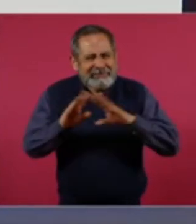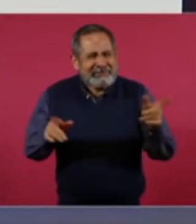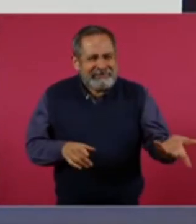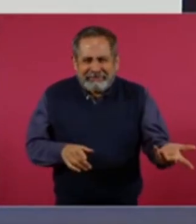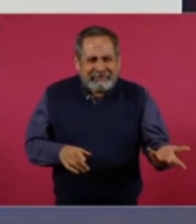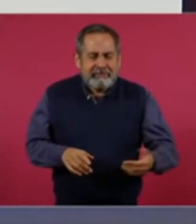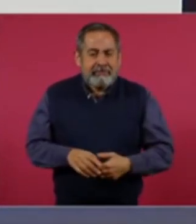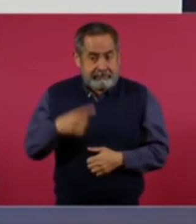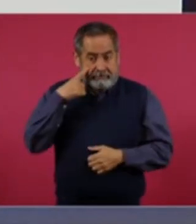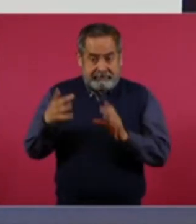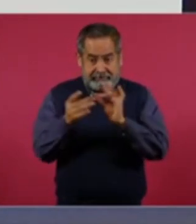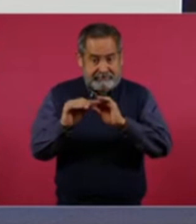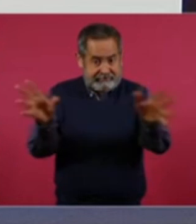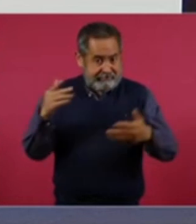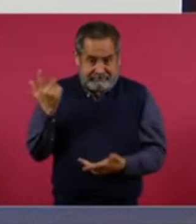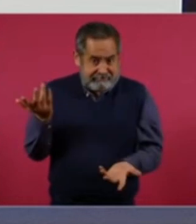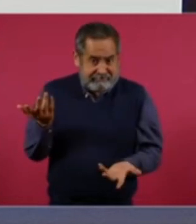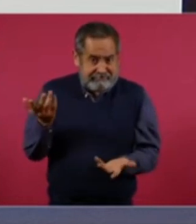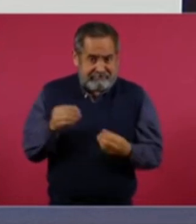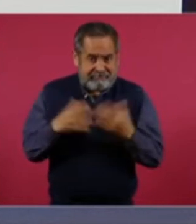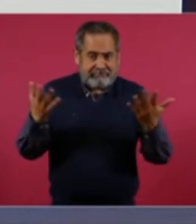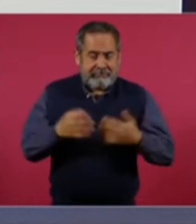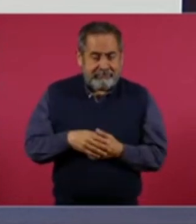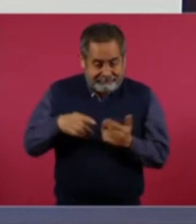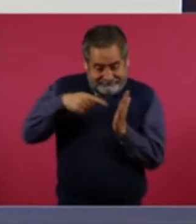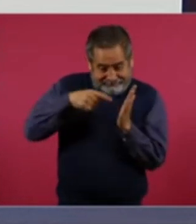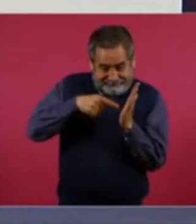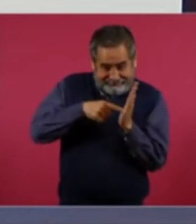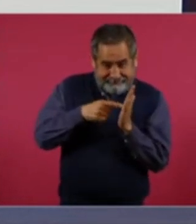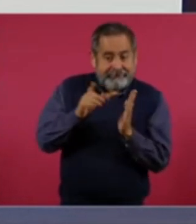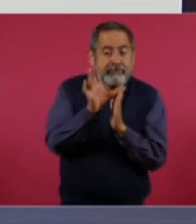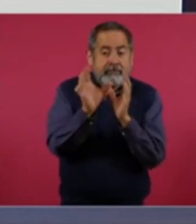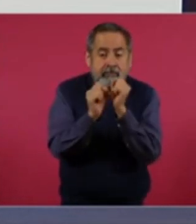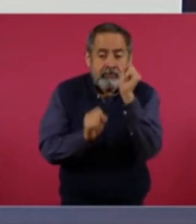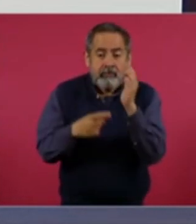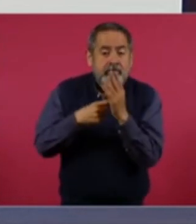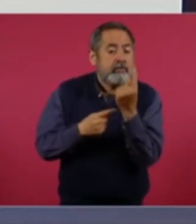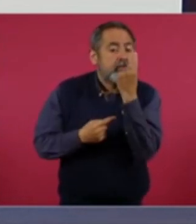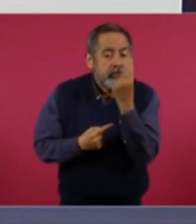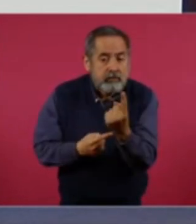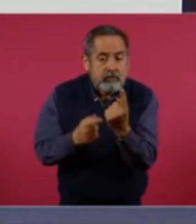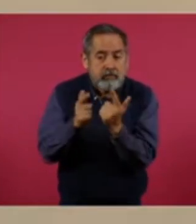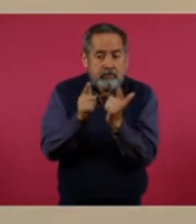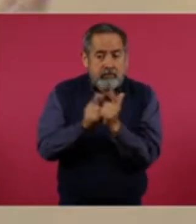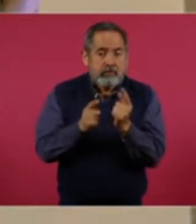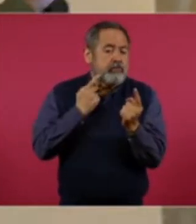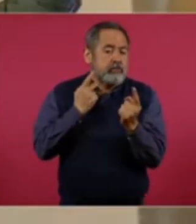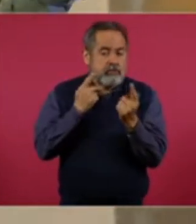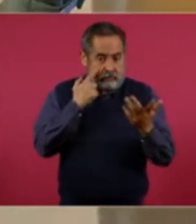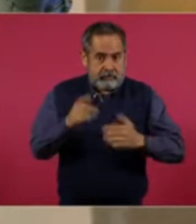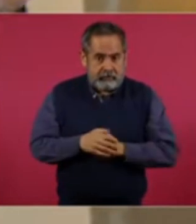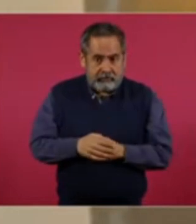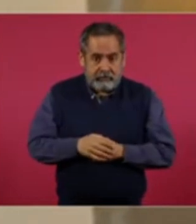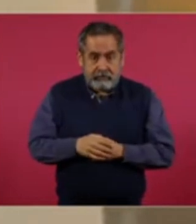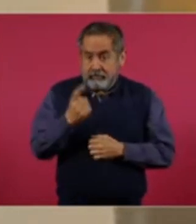lo podemos ver, cuál es la proyección que se tiene de acuerdo al criterio que se ha seguido desde 2008. Esta